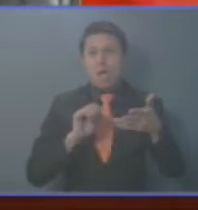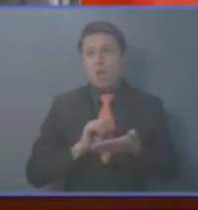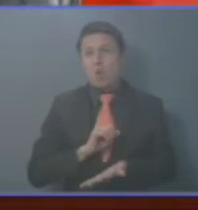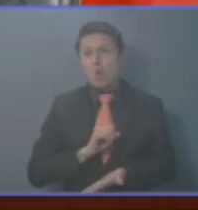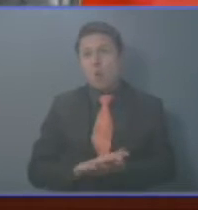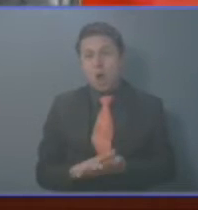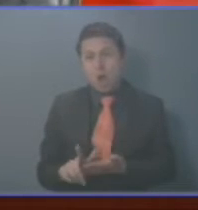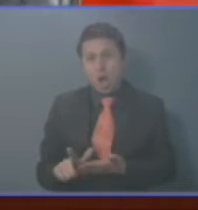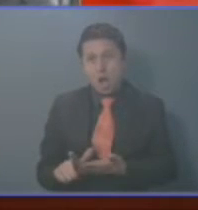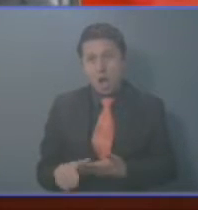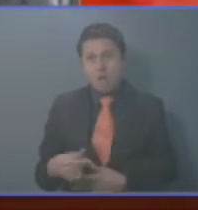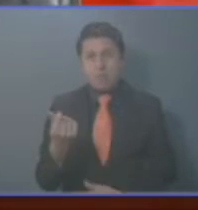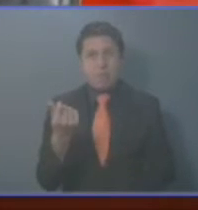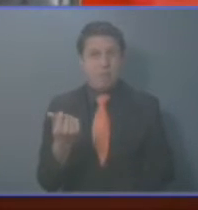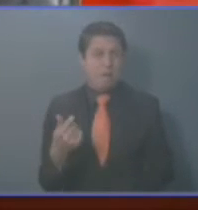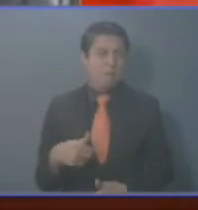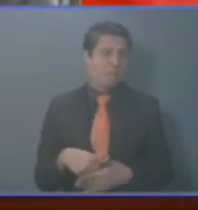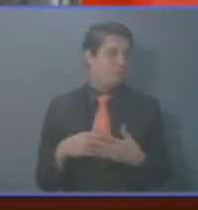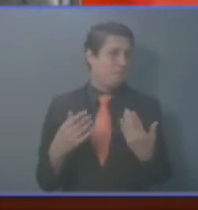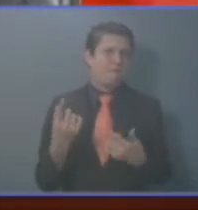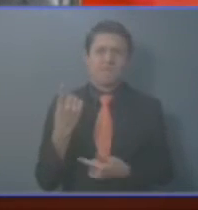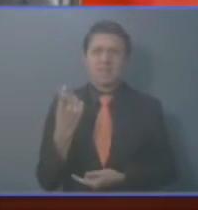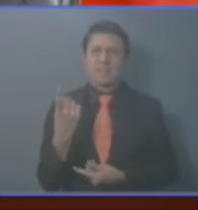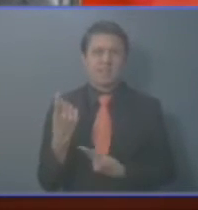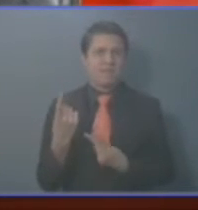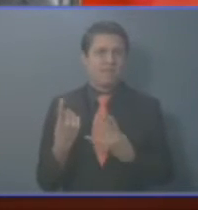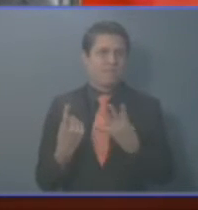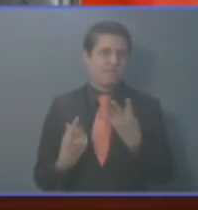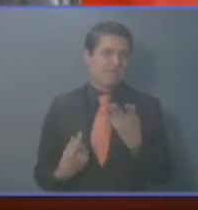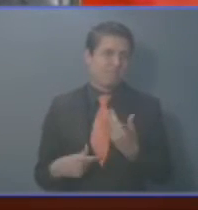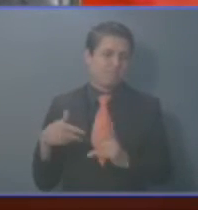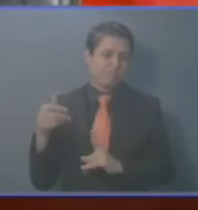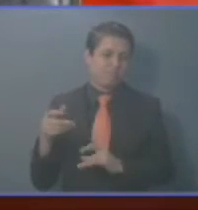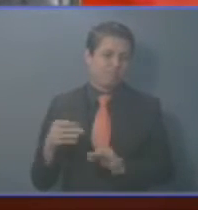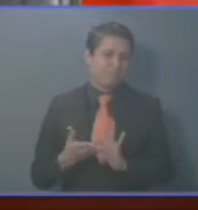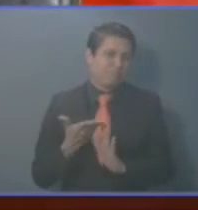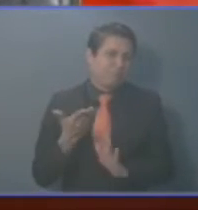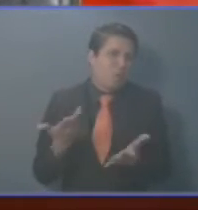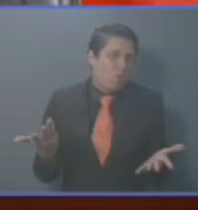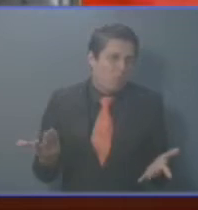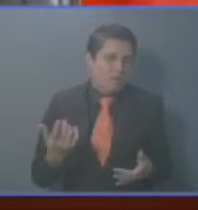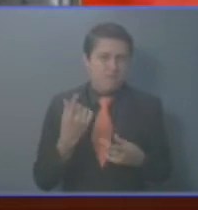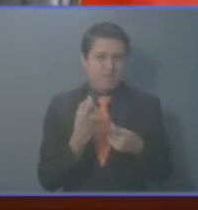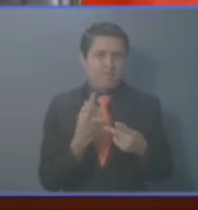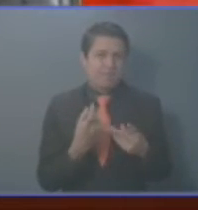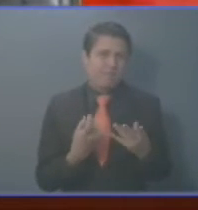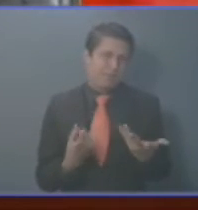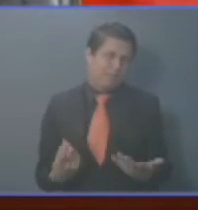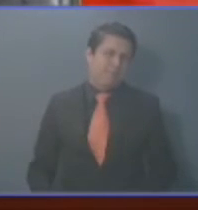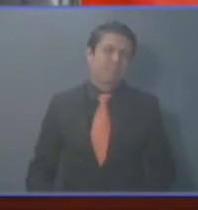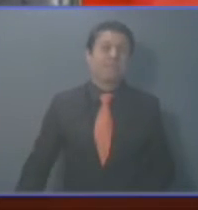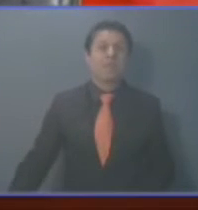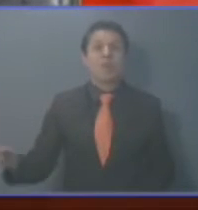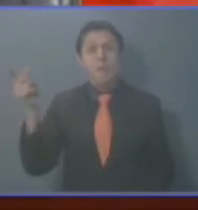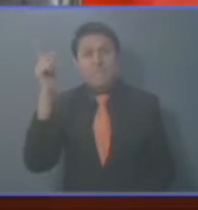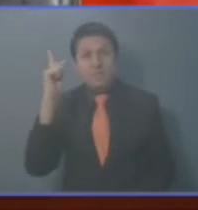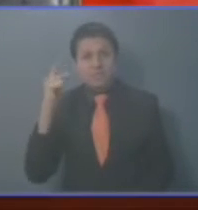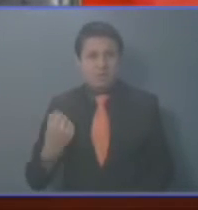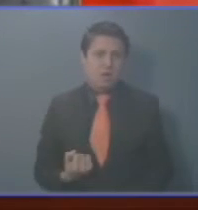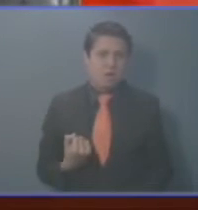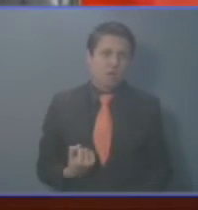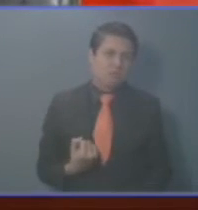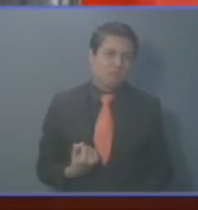financieros, pedagógicos y didácticos para el funcionamiento y desarrollo de la labor educativa. Cuarto, estudiantes y maestros